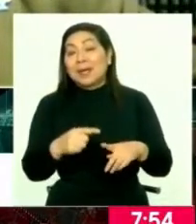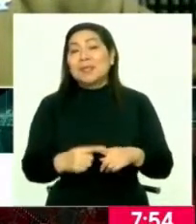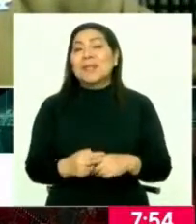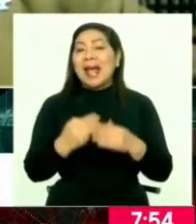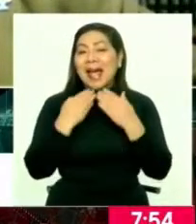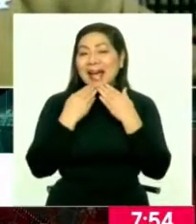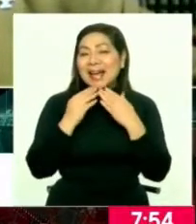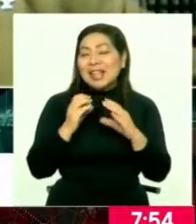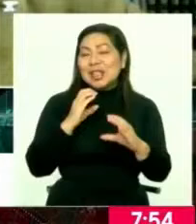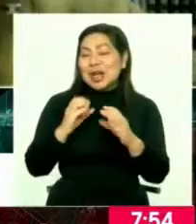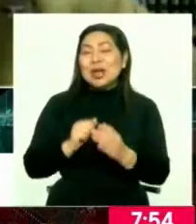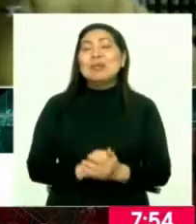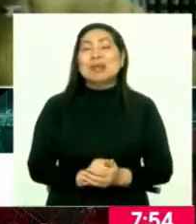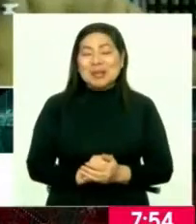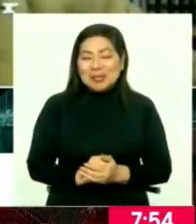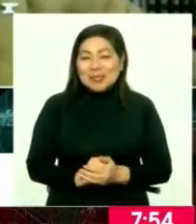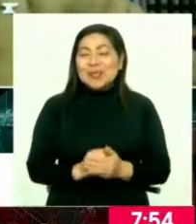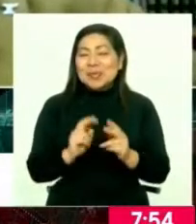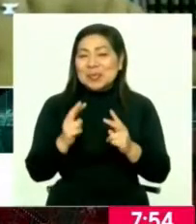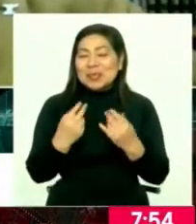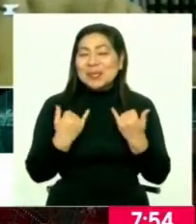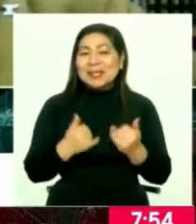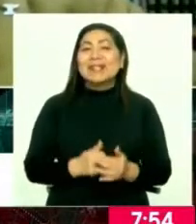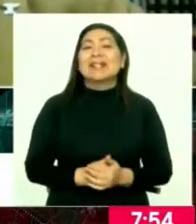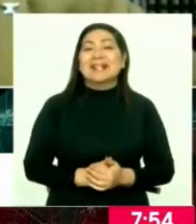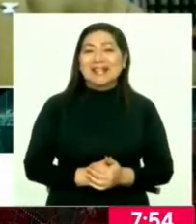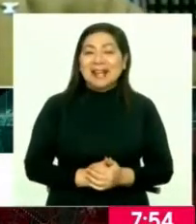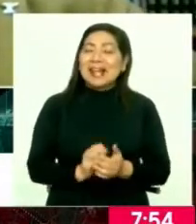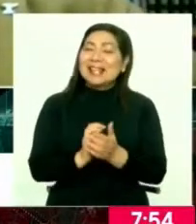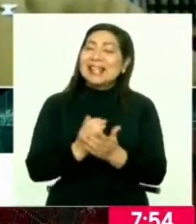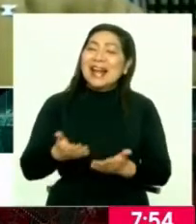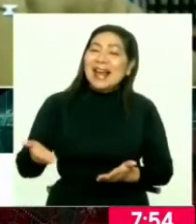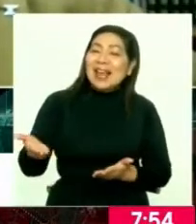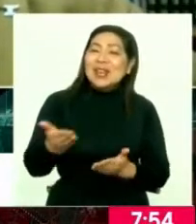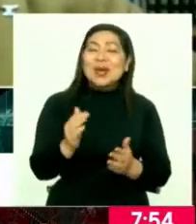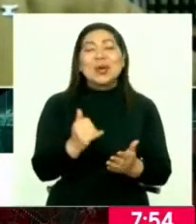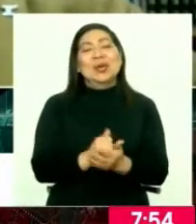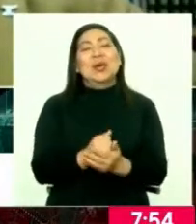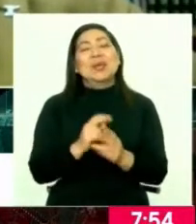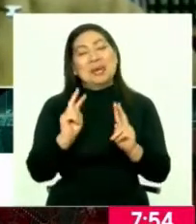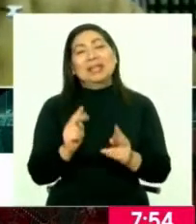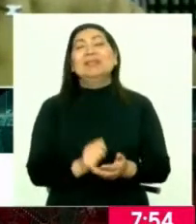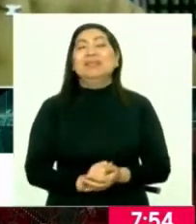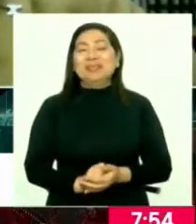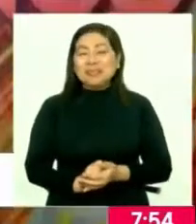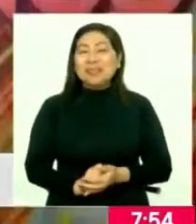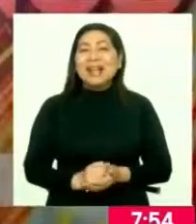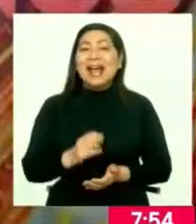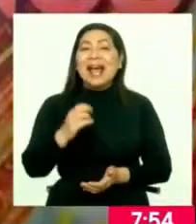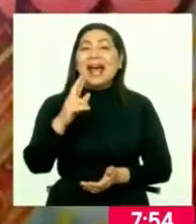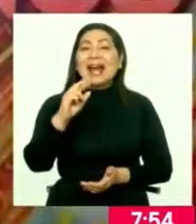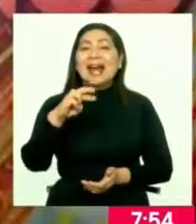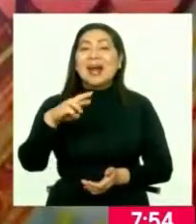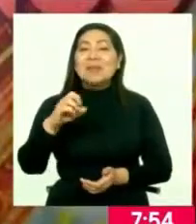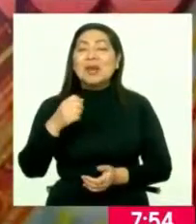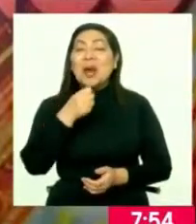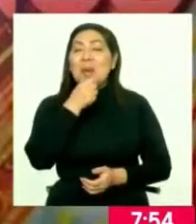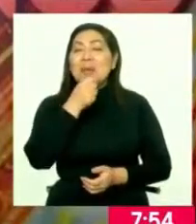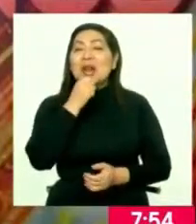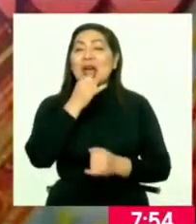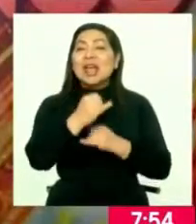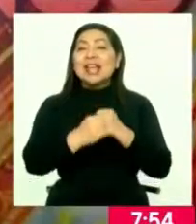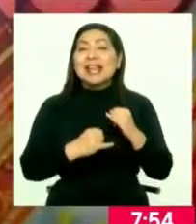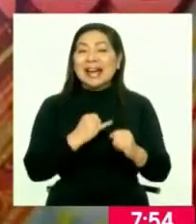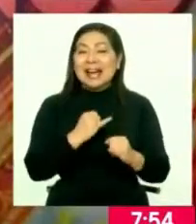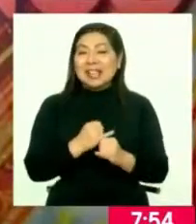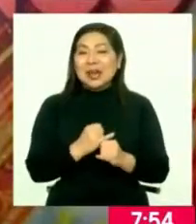te agradezco por esta conversación. Gracias por atender nuestro llamado. Julio, un saludo para ti y para los amigos televidentes. Muy bien. Ramiro Escobar, periodista